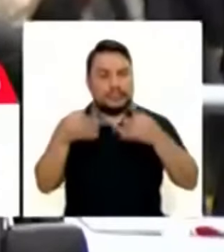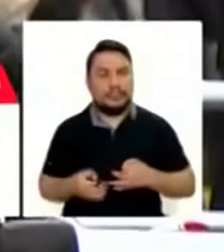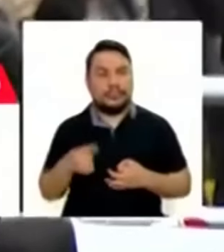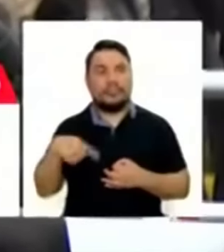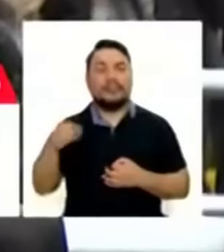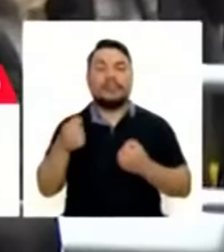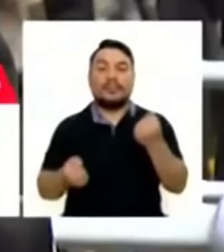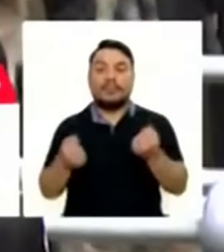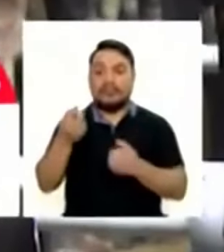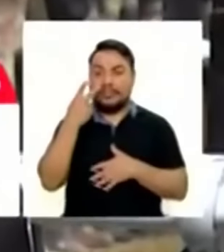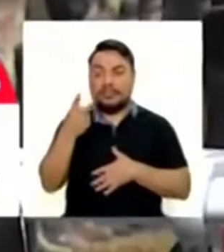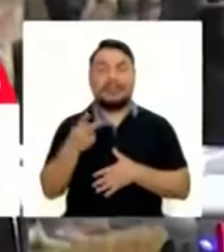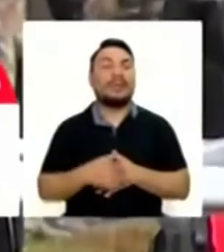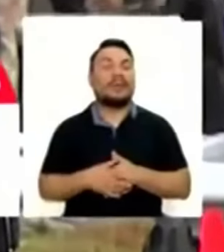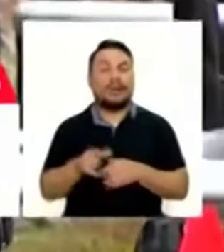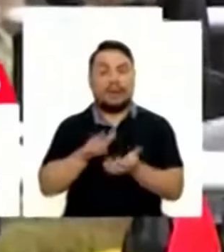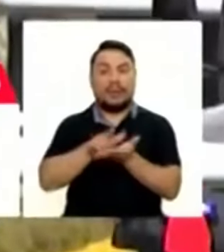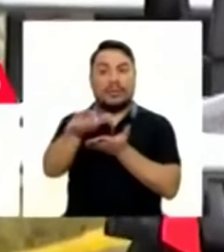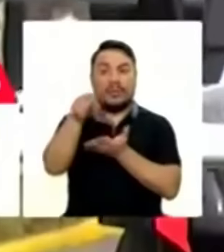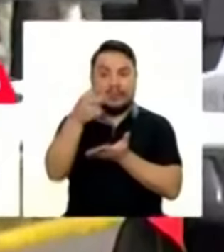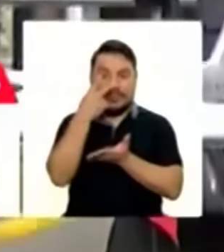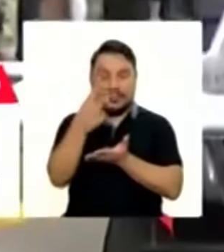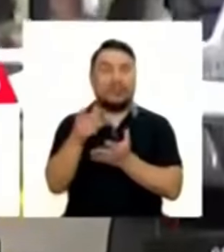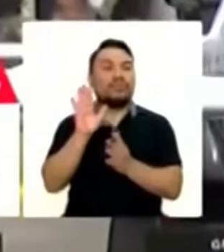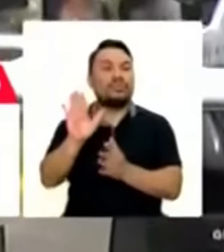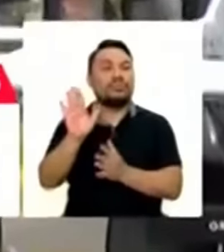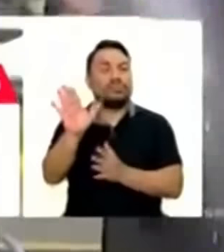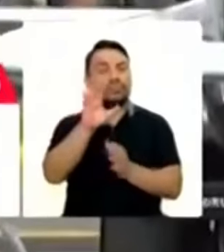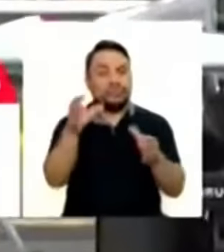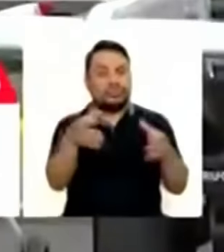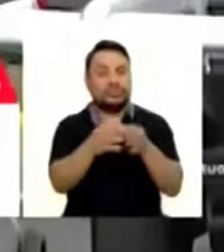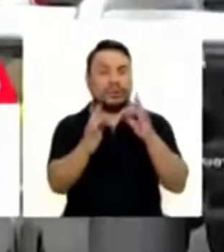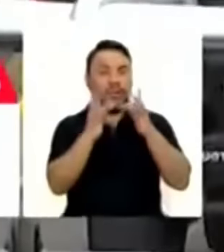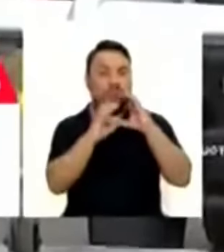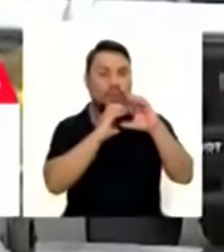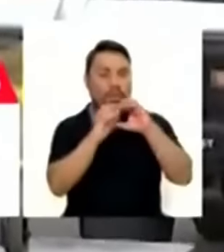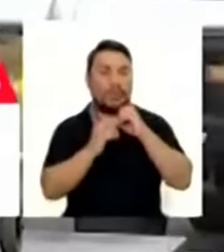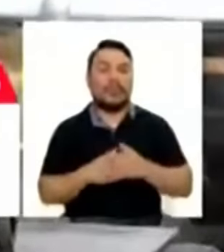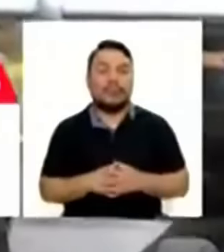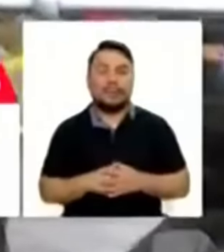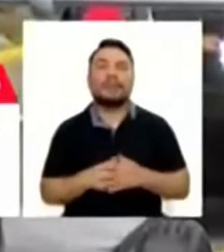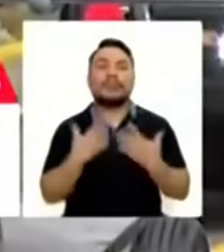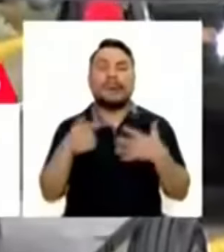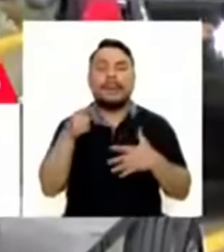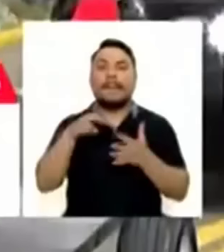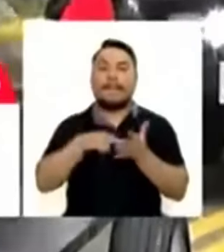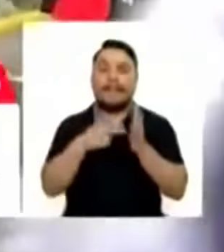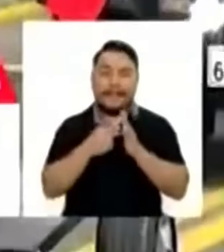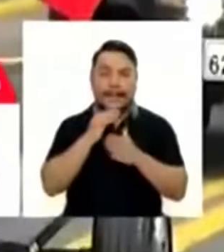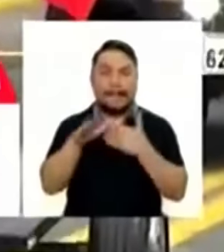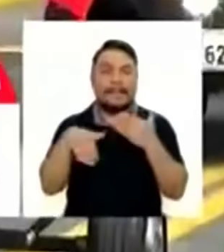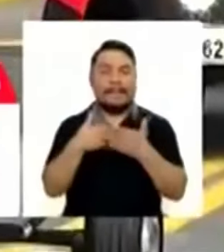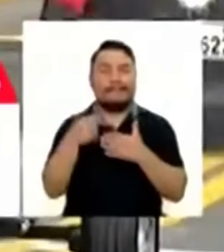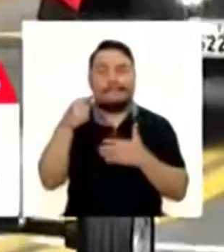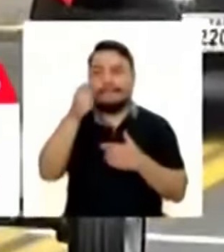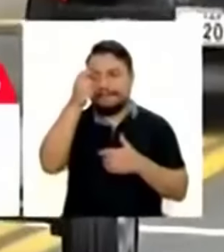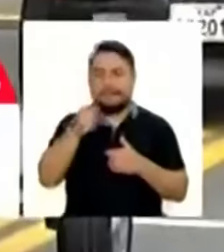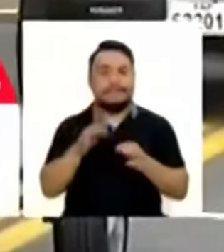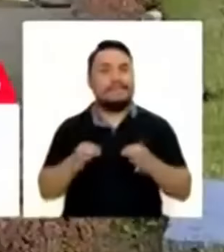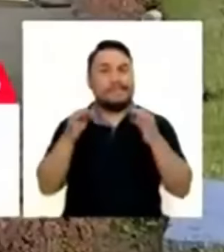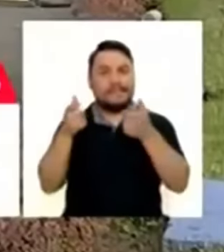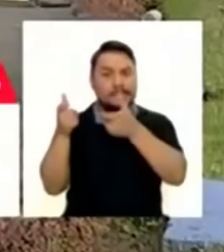Vehículos aéreos no tripulados, con su respectivo centro de comunicación de control, que significa el mensajero de reconocimiento